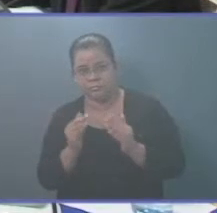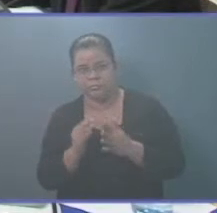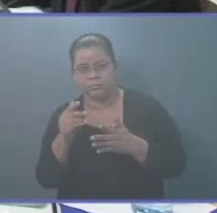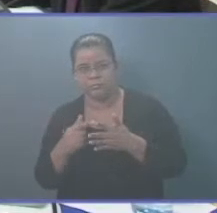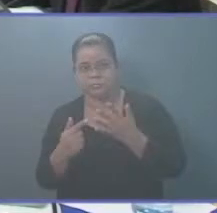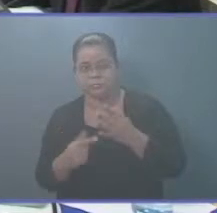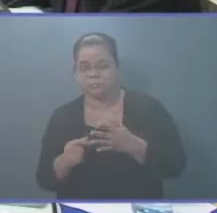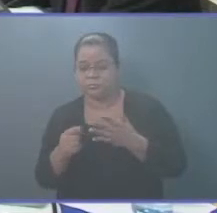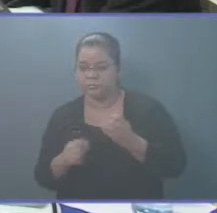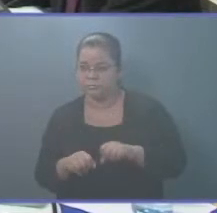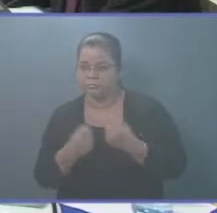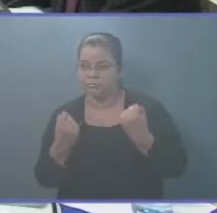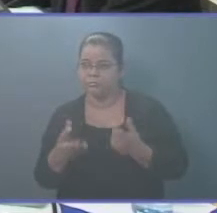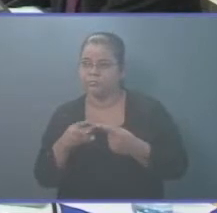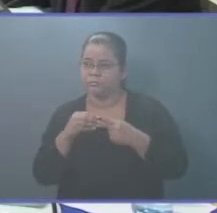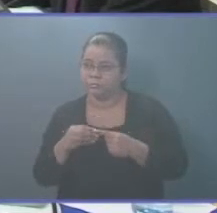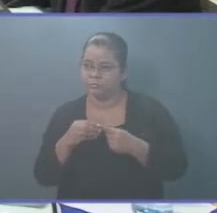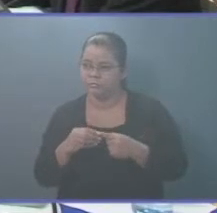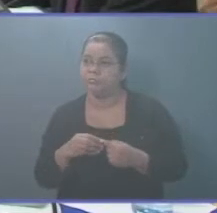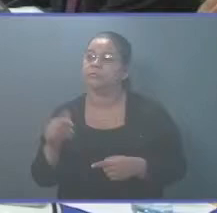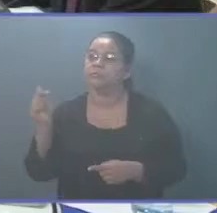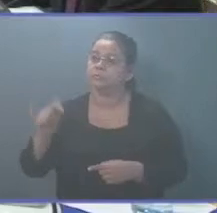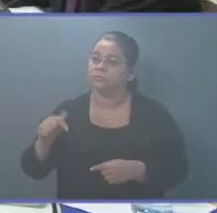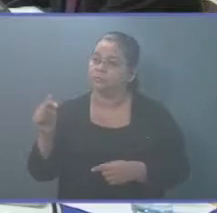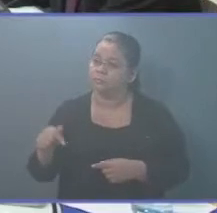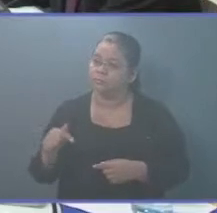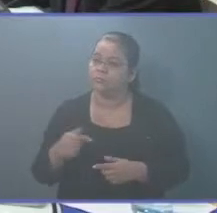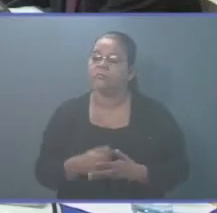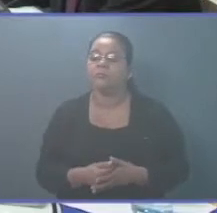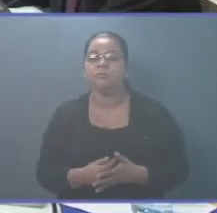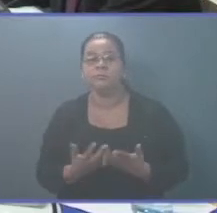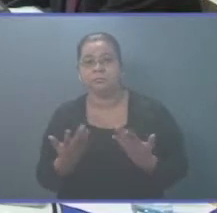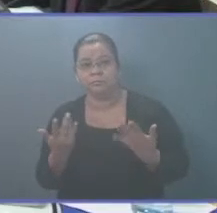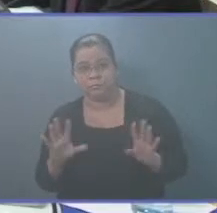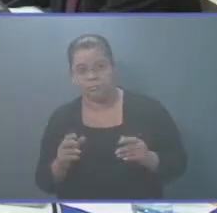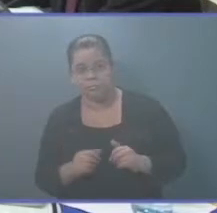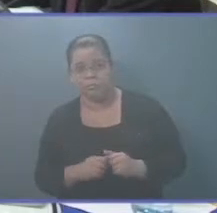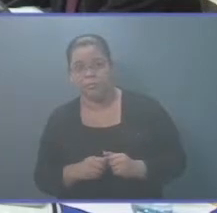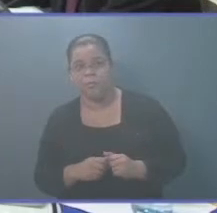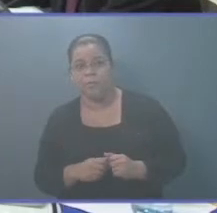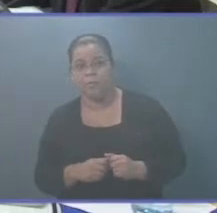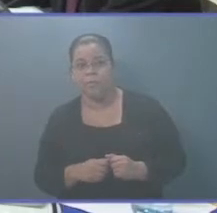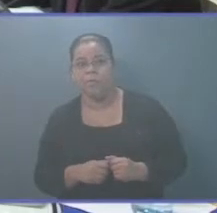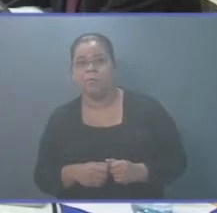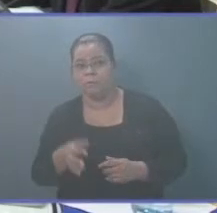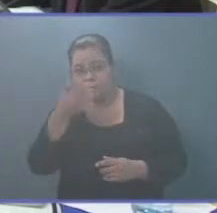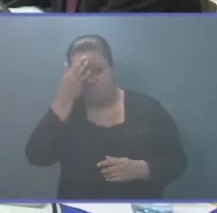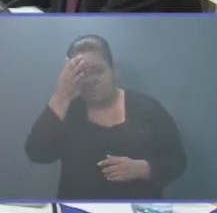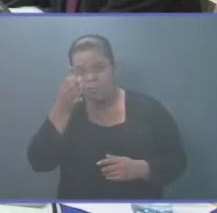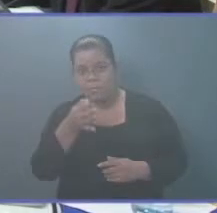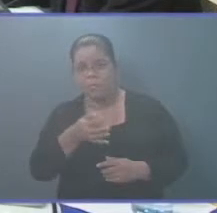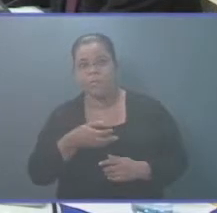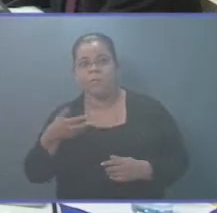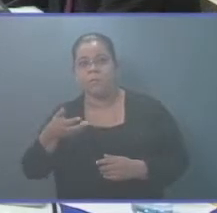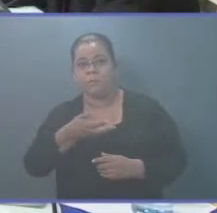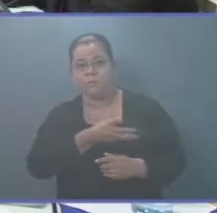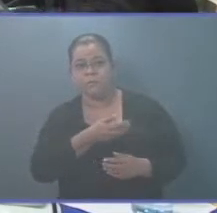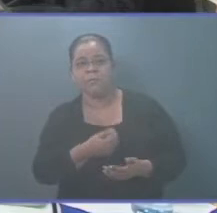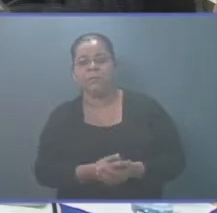especializados. Pero es que ahora, efectivamente, creo que debemos de tomar en